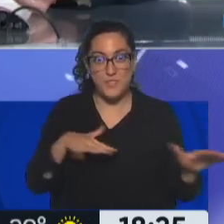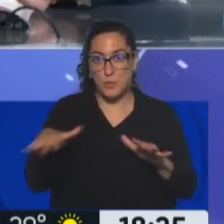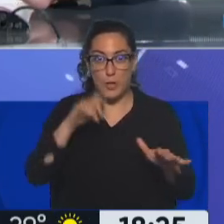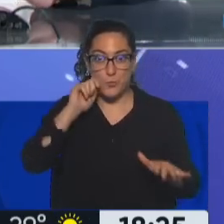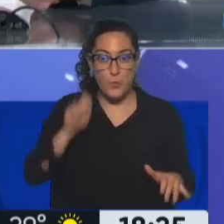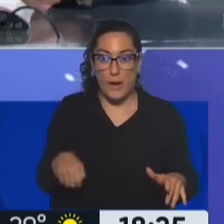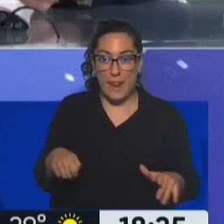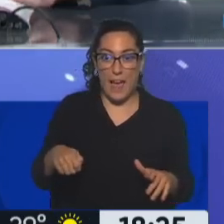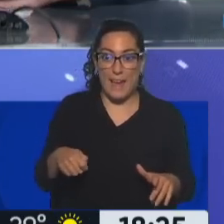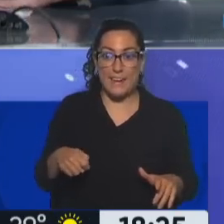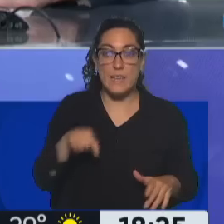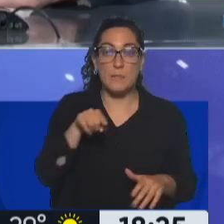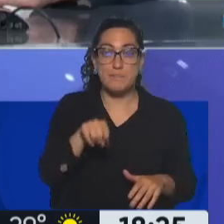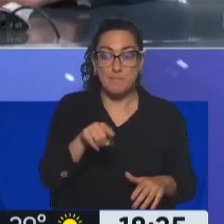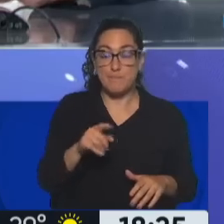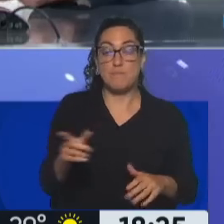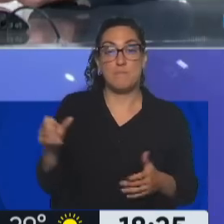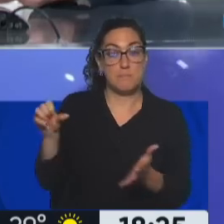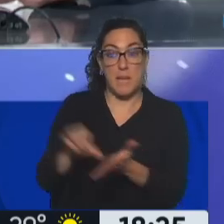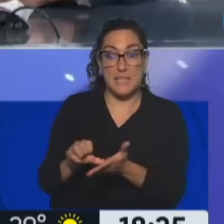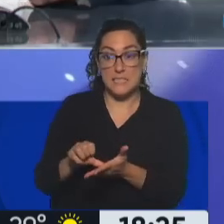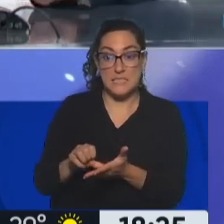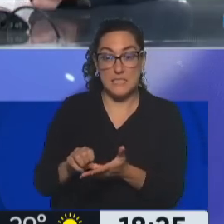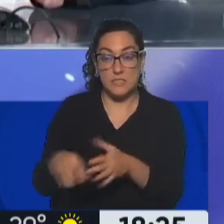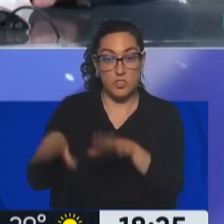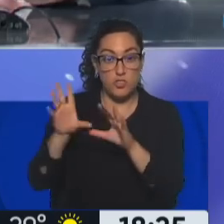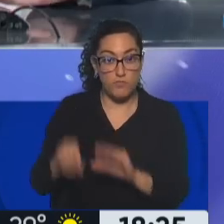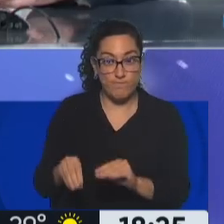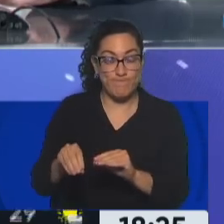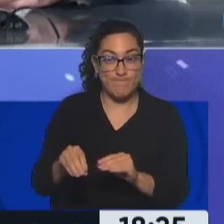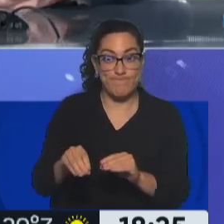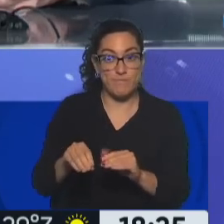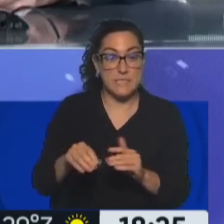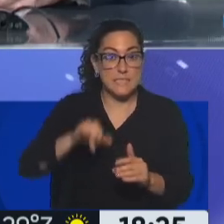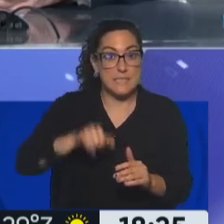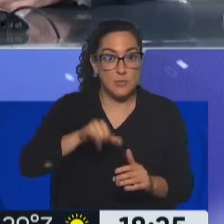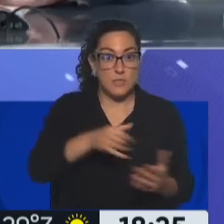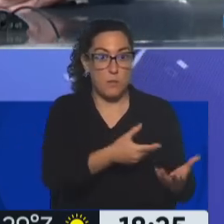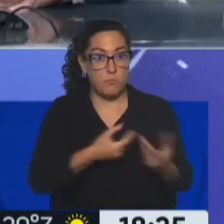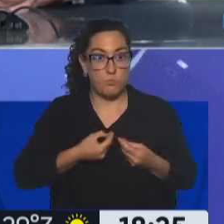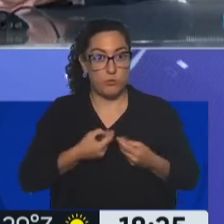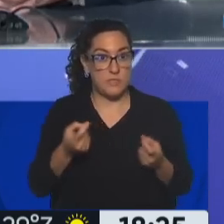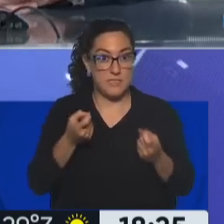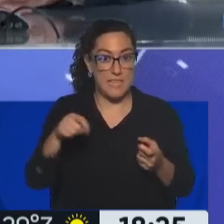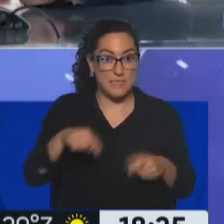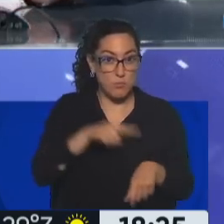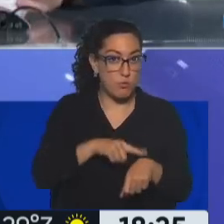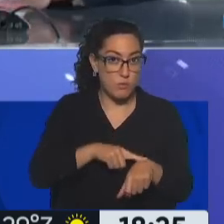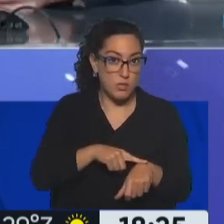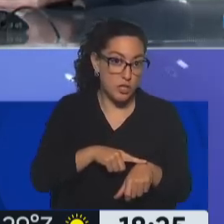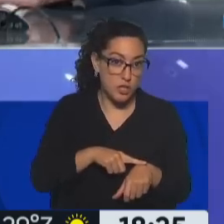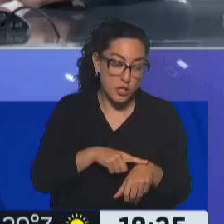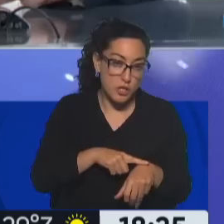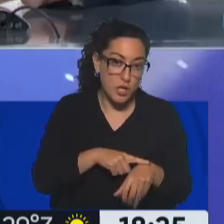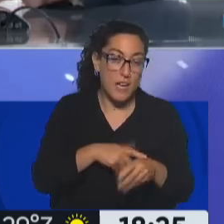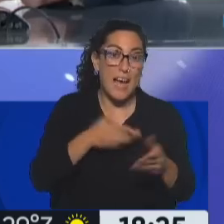Ucrania tiene al país completamente supeditado a eso y que no es capaz en este momento de proveer